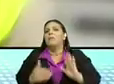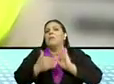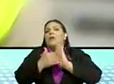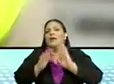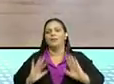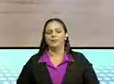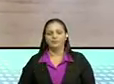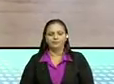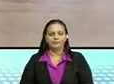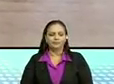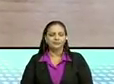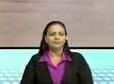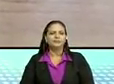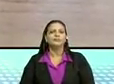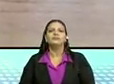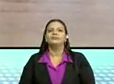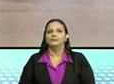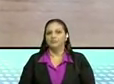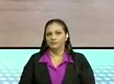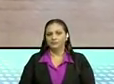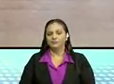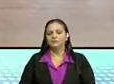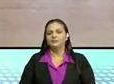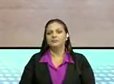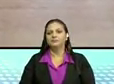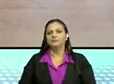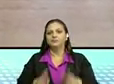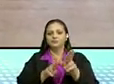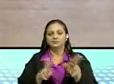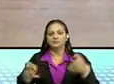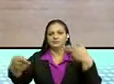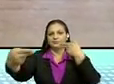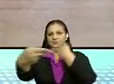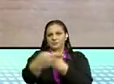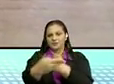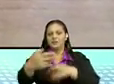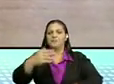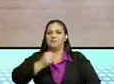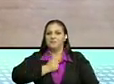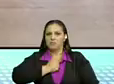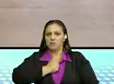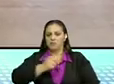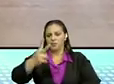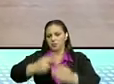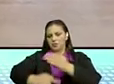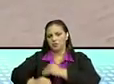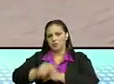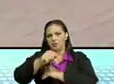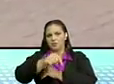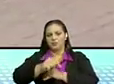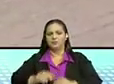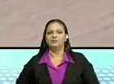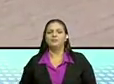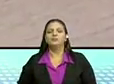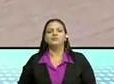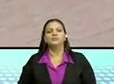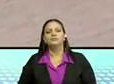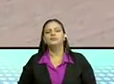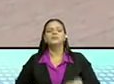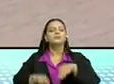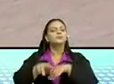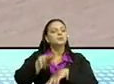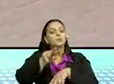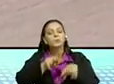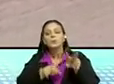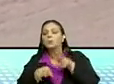hijo, le pregunta a usted, señora, y usted padre de familia, que dice, yo a mi hijo le compré el último teléfono de moda, yo a mi hijo le